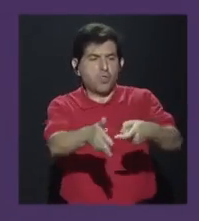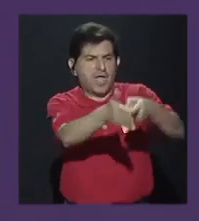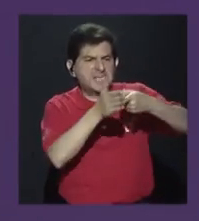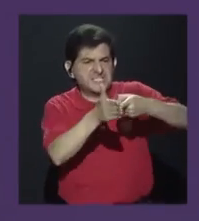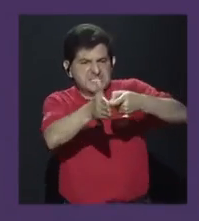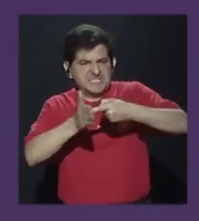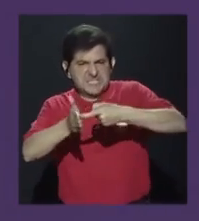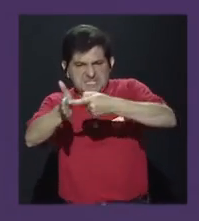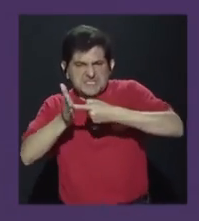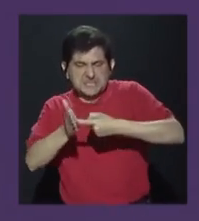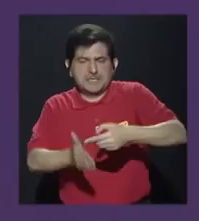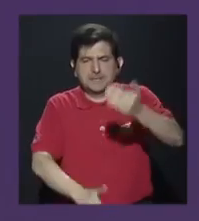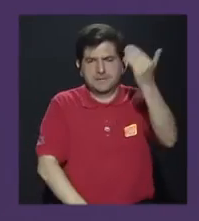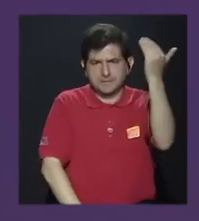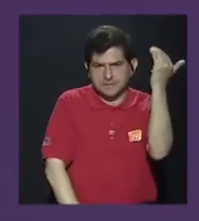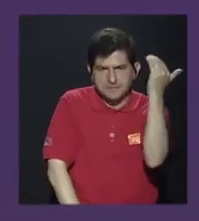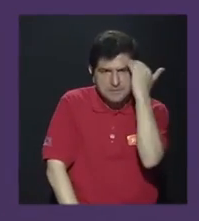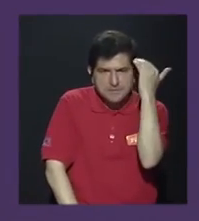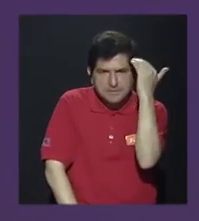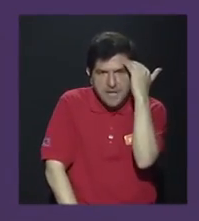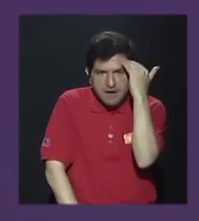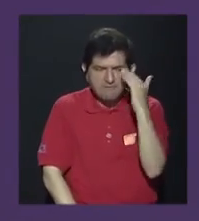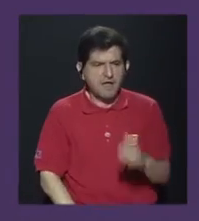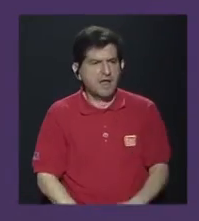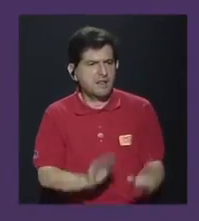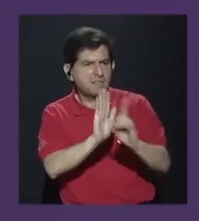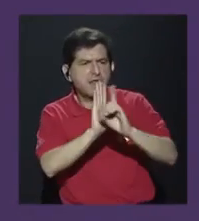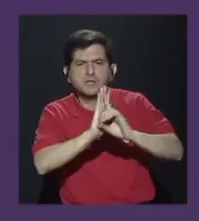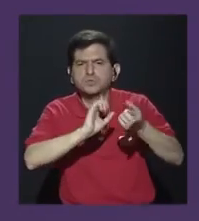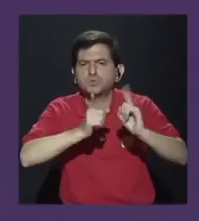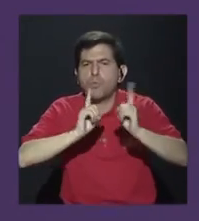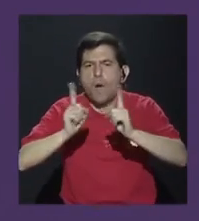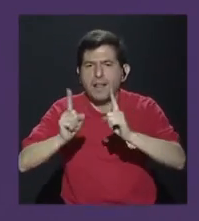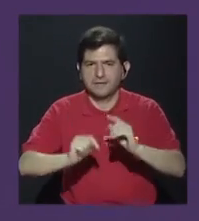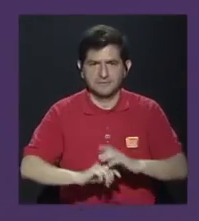exigir, conocer cuáles son nuestros derechos.